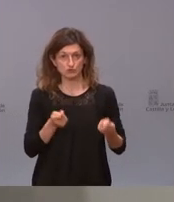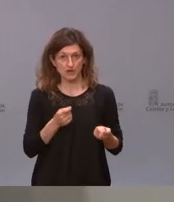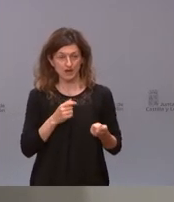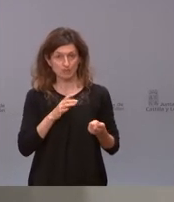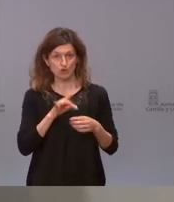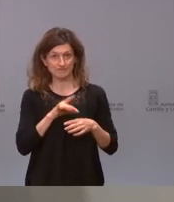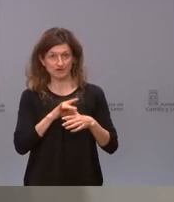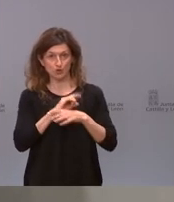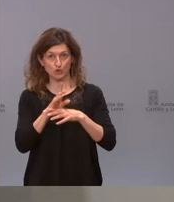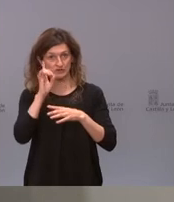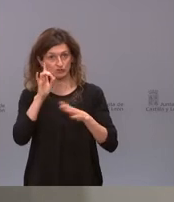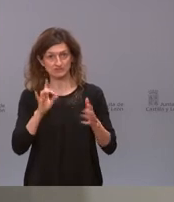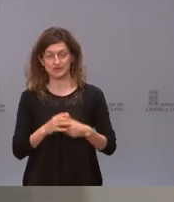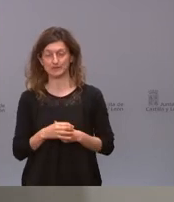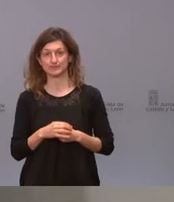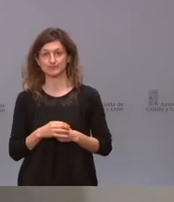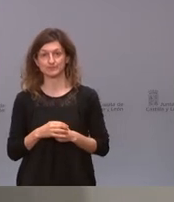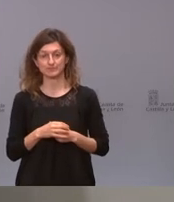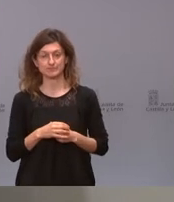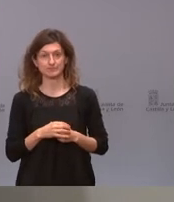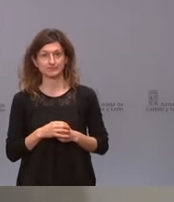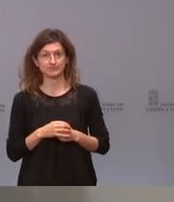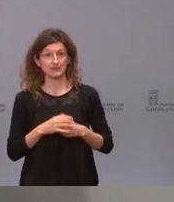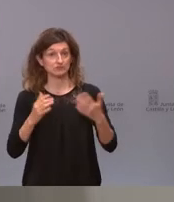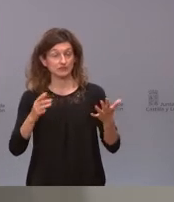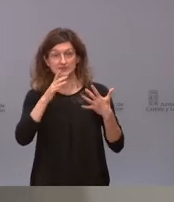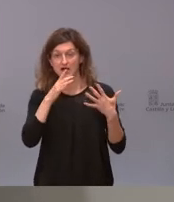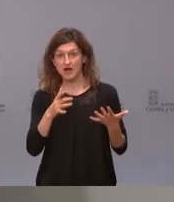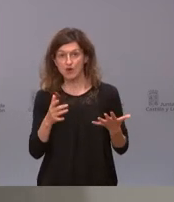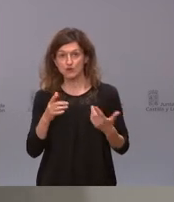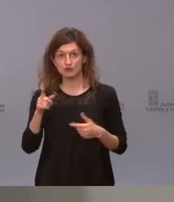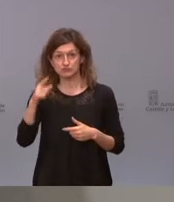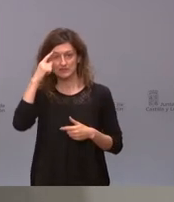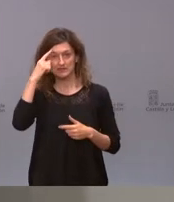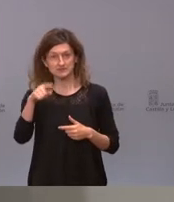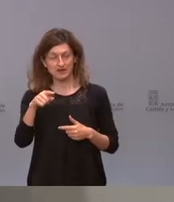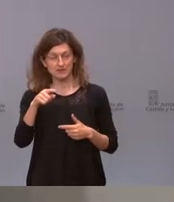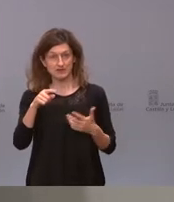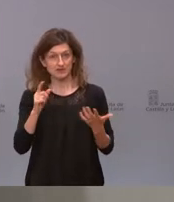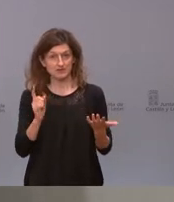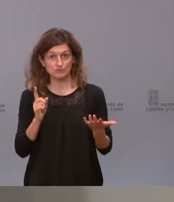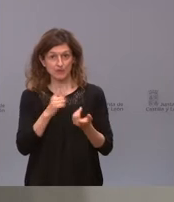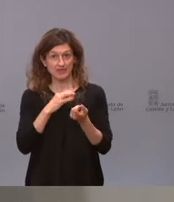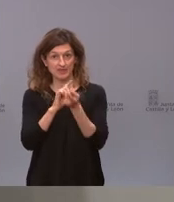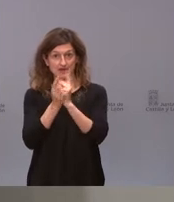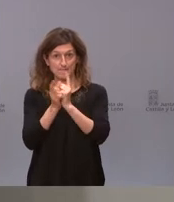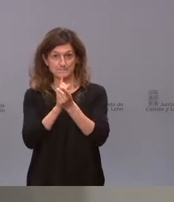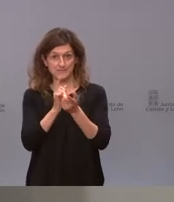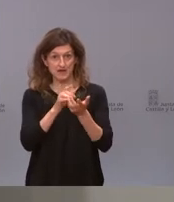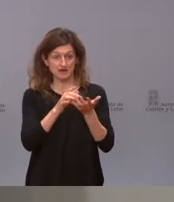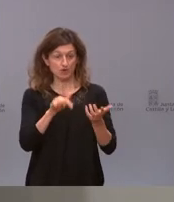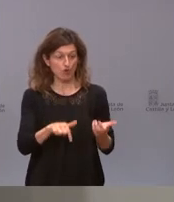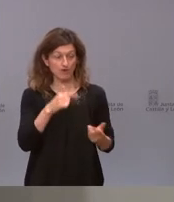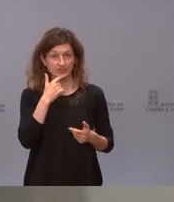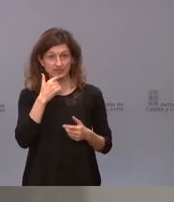la enfermedad pero como digo esto es a día de hoy y ustedes saben como yo que esto es absolutamente cambiante y que a lo mejor hoy